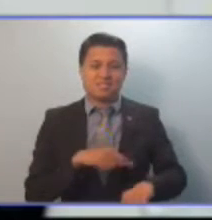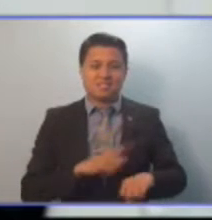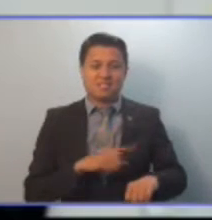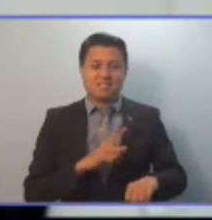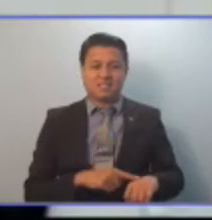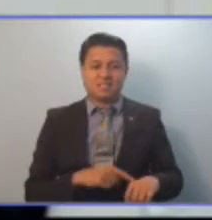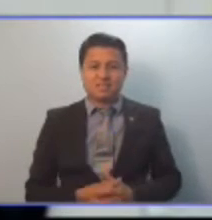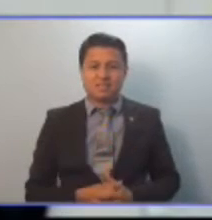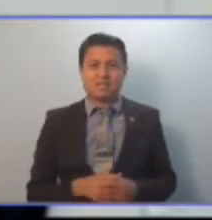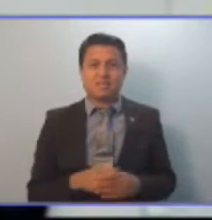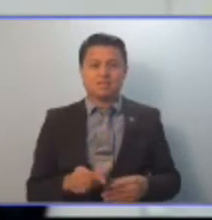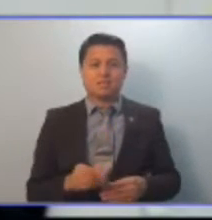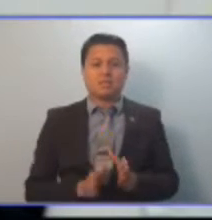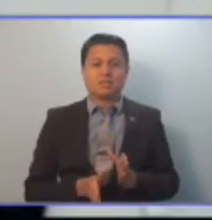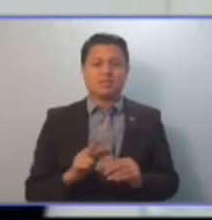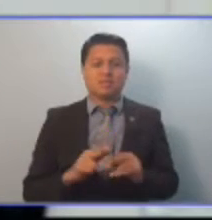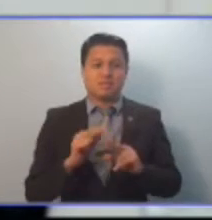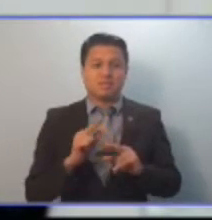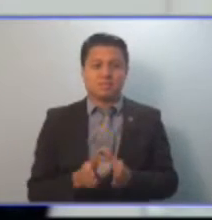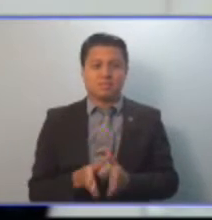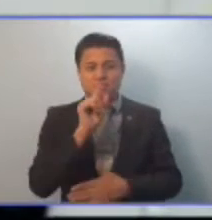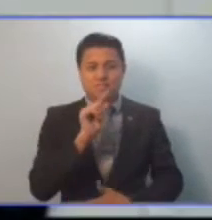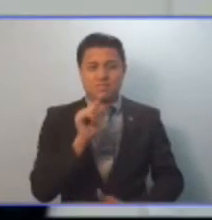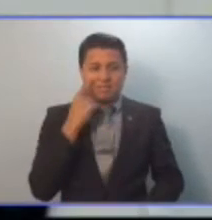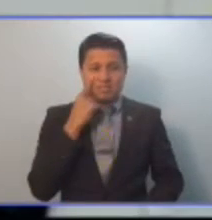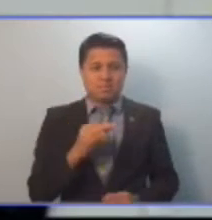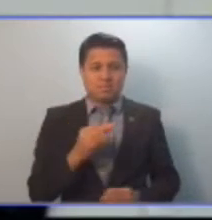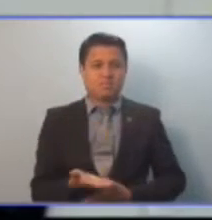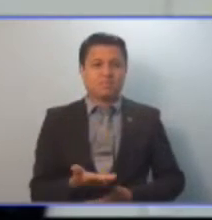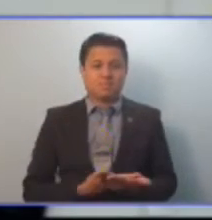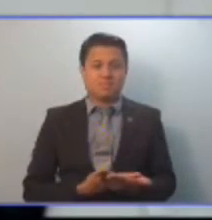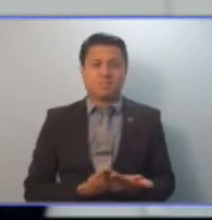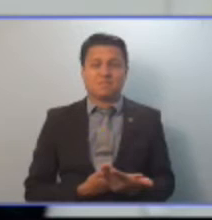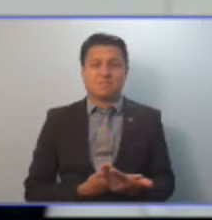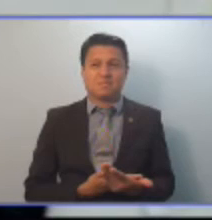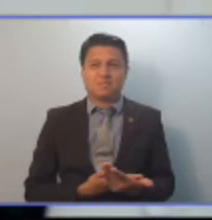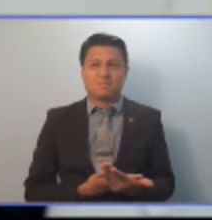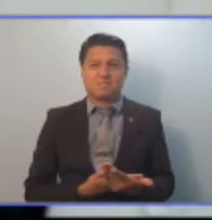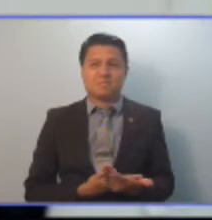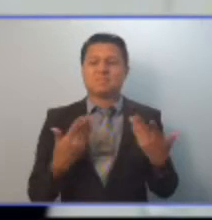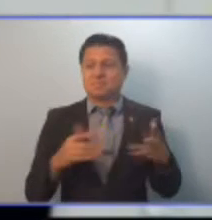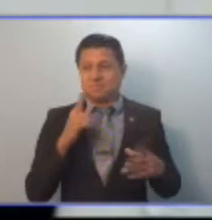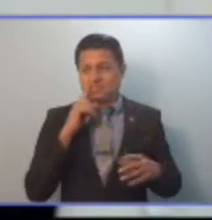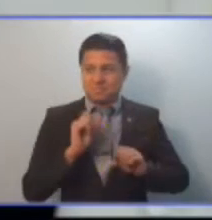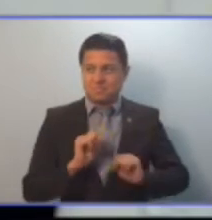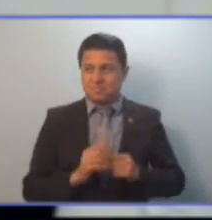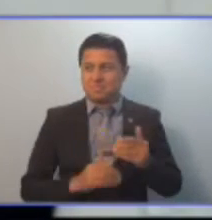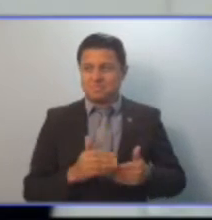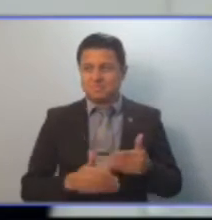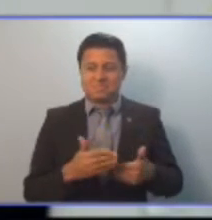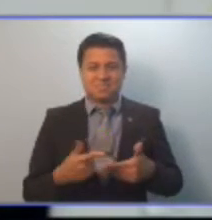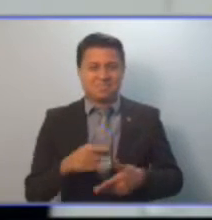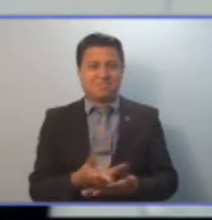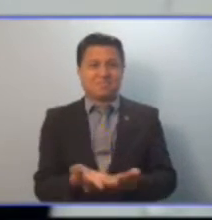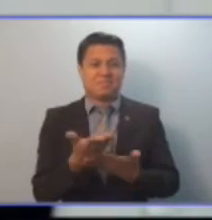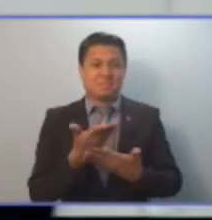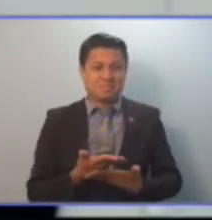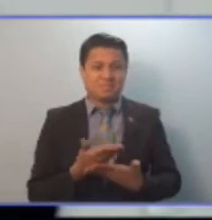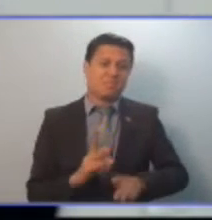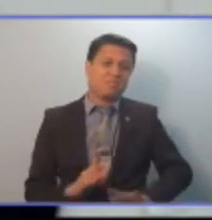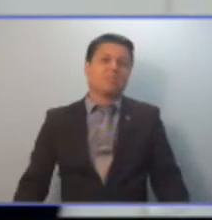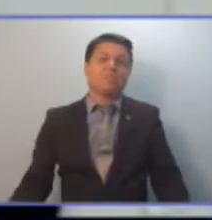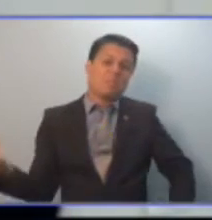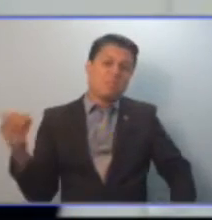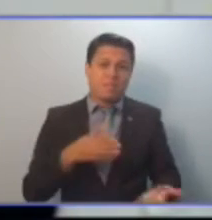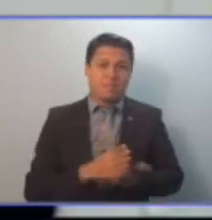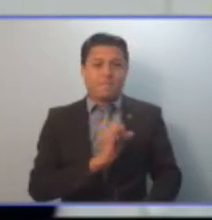Esta situación intensamente vivida me ha dado a mí como una